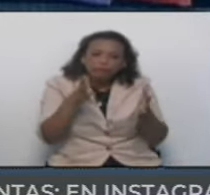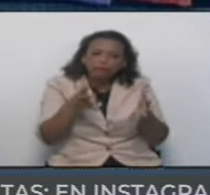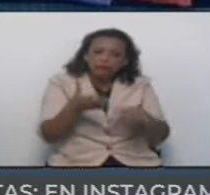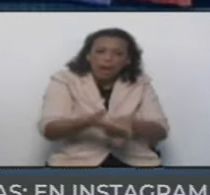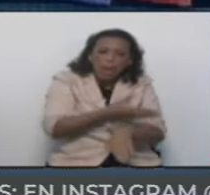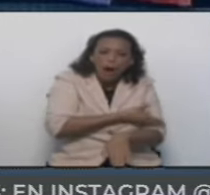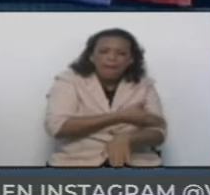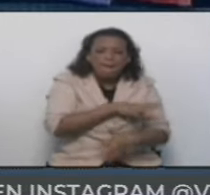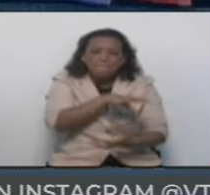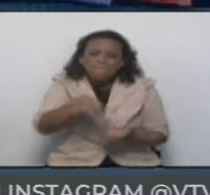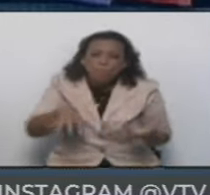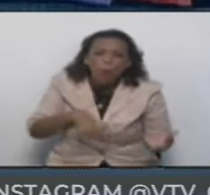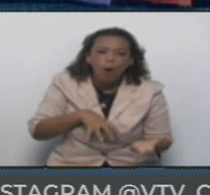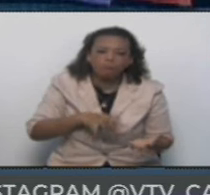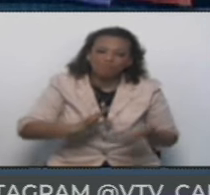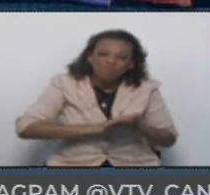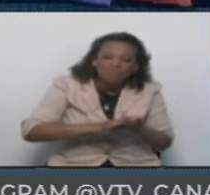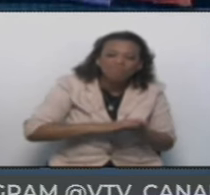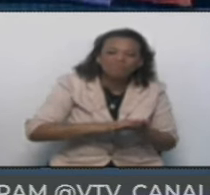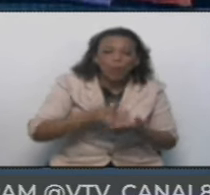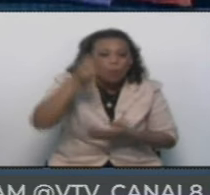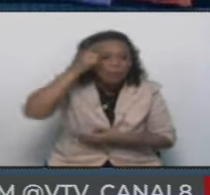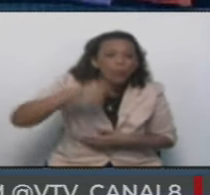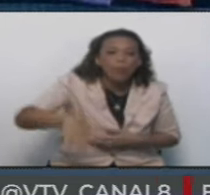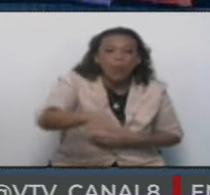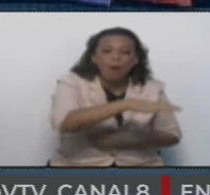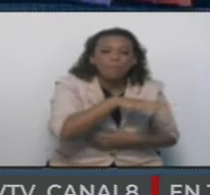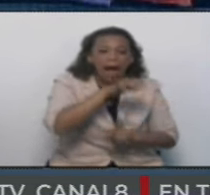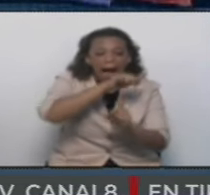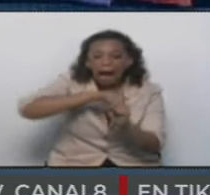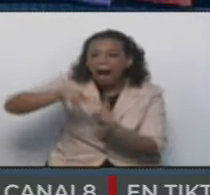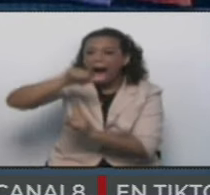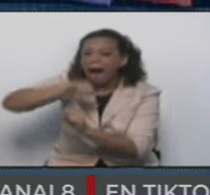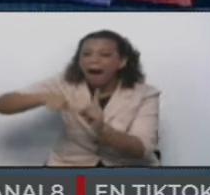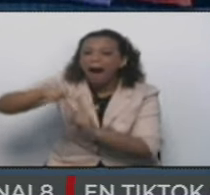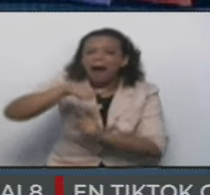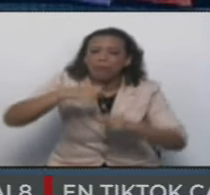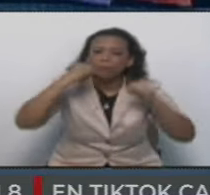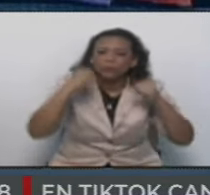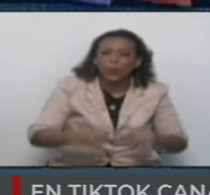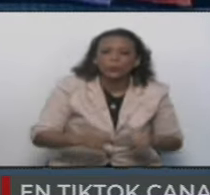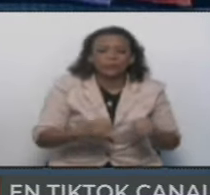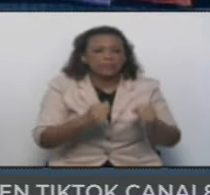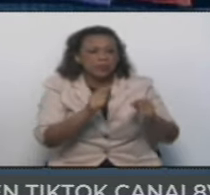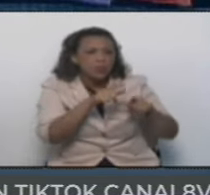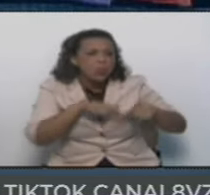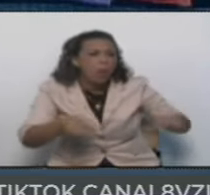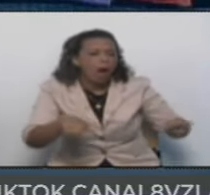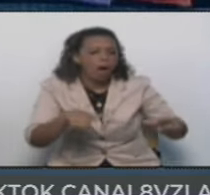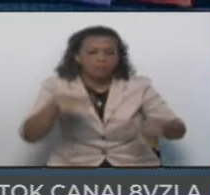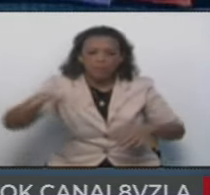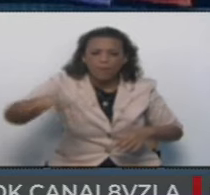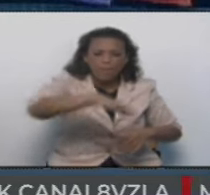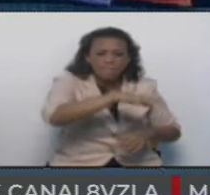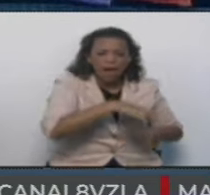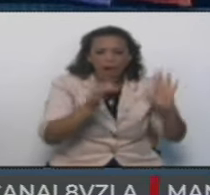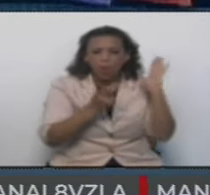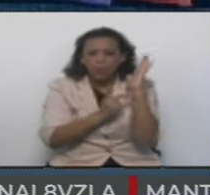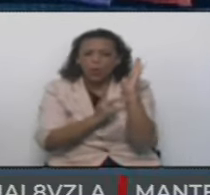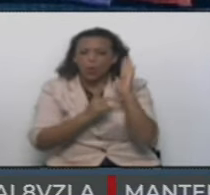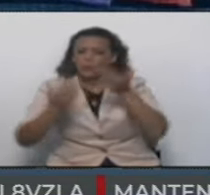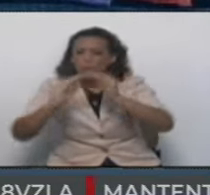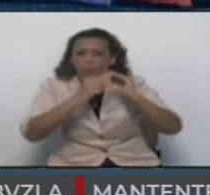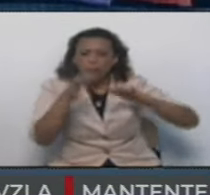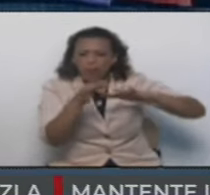que necesita nuestro pueblo en todos los ámbitos, de lo concreto, lo local, lo regional, lo comunitario,